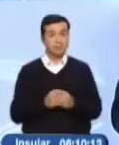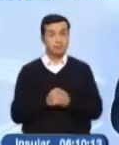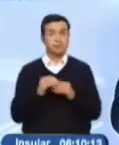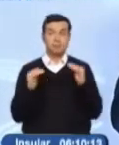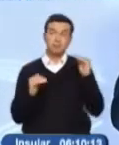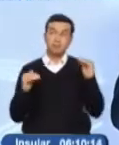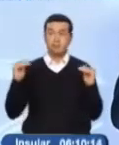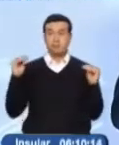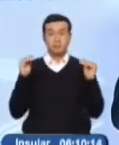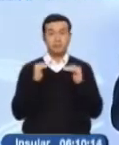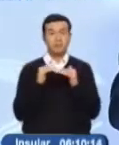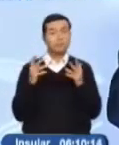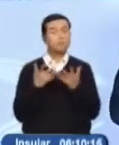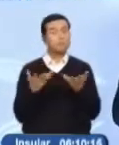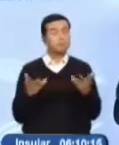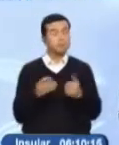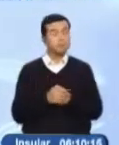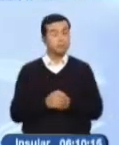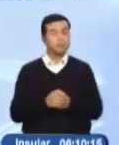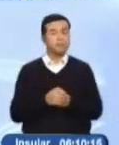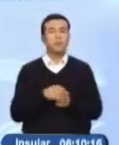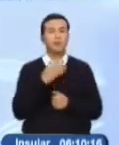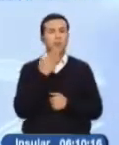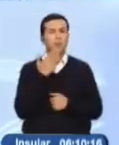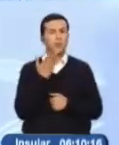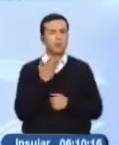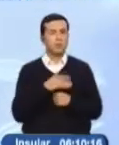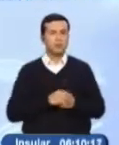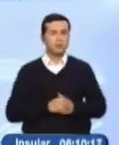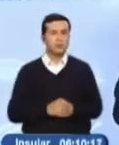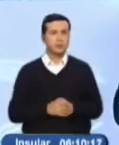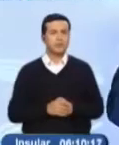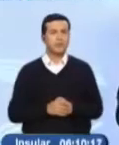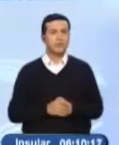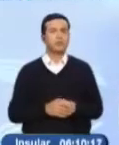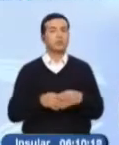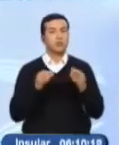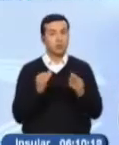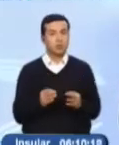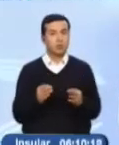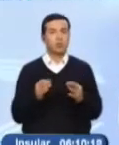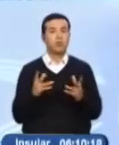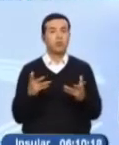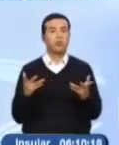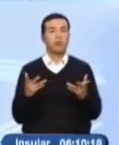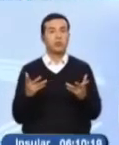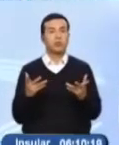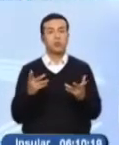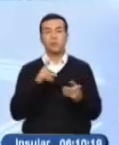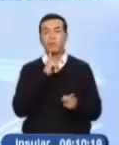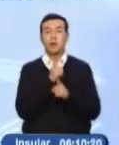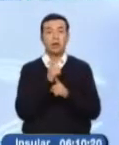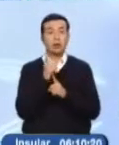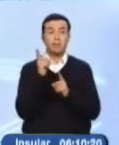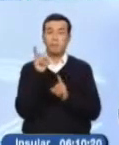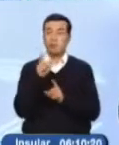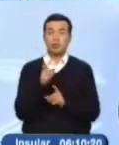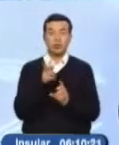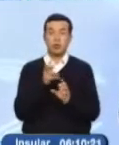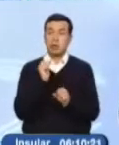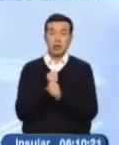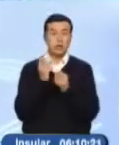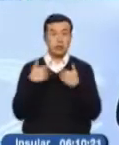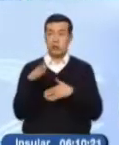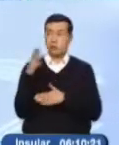compensación se recibe digamos como parte de la desvinculación y puede ser pagada de